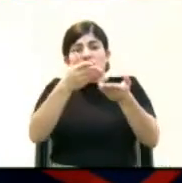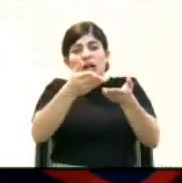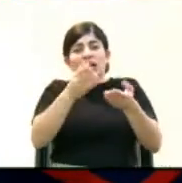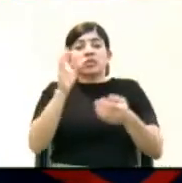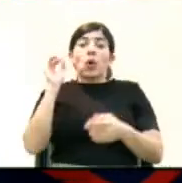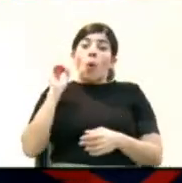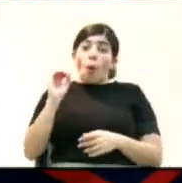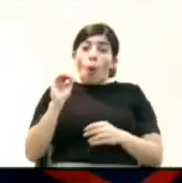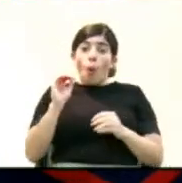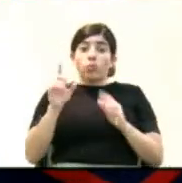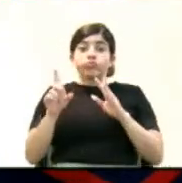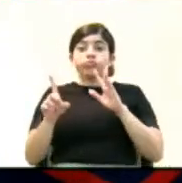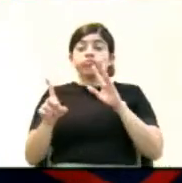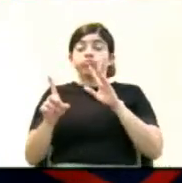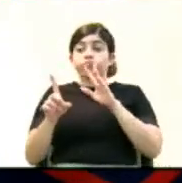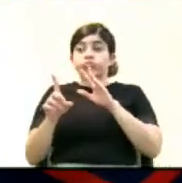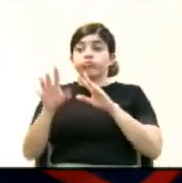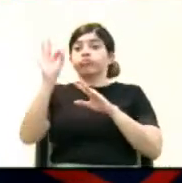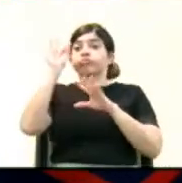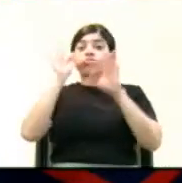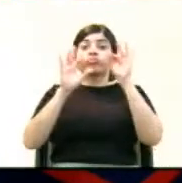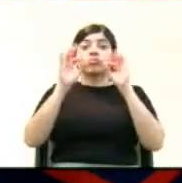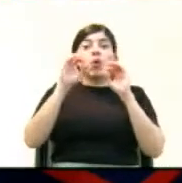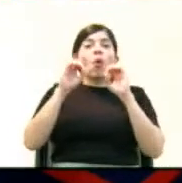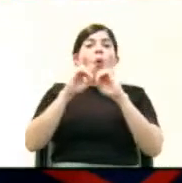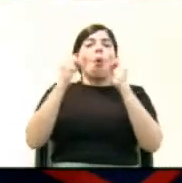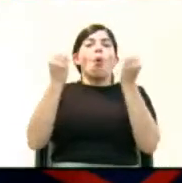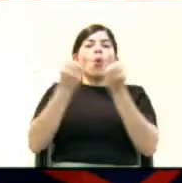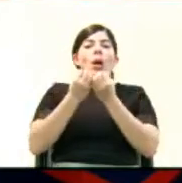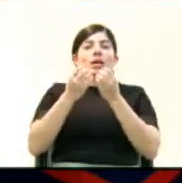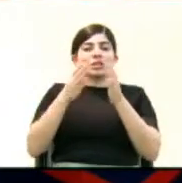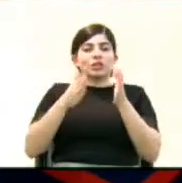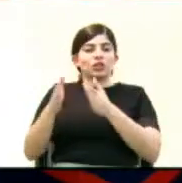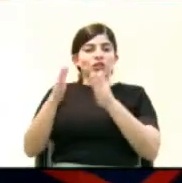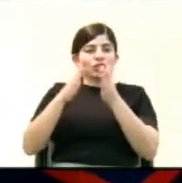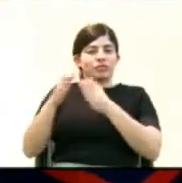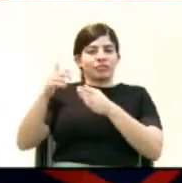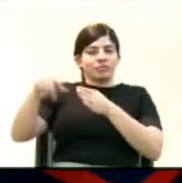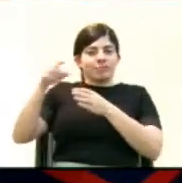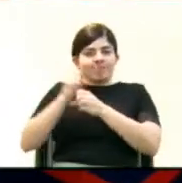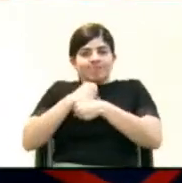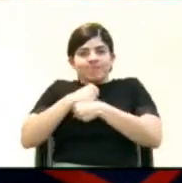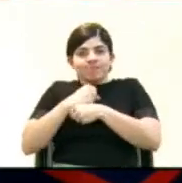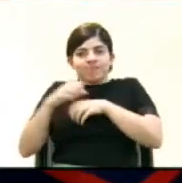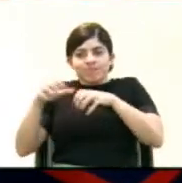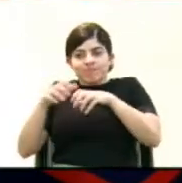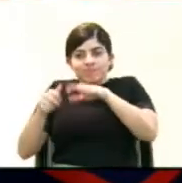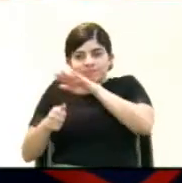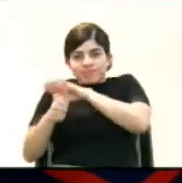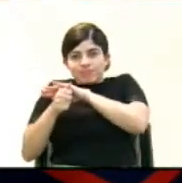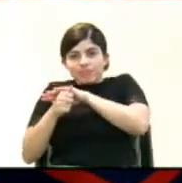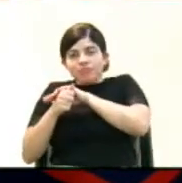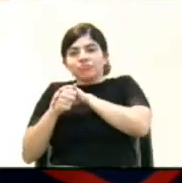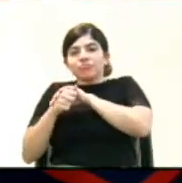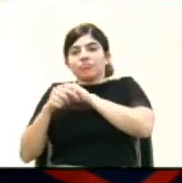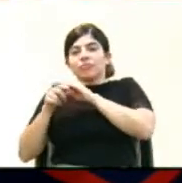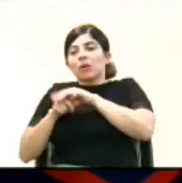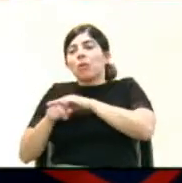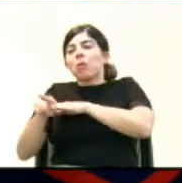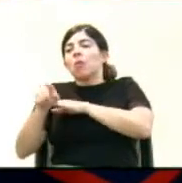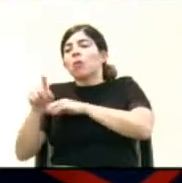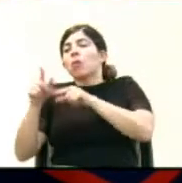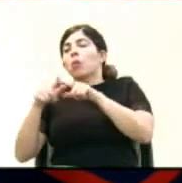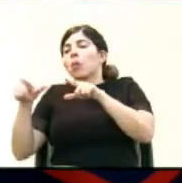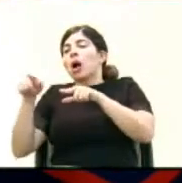hemos encontrado con toda una organización que existe para los eventos clandestinos que están moviendo por distintos lugares del